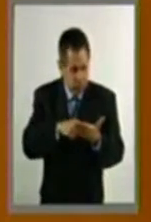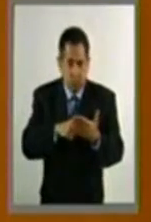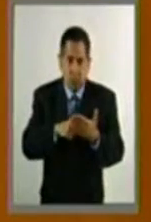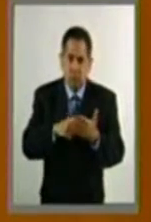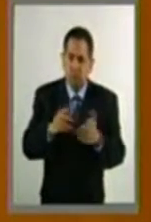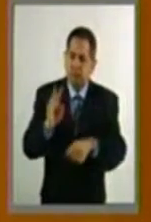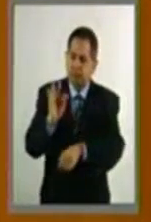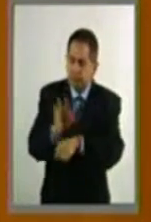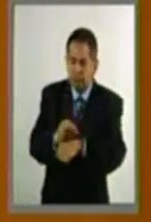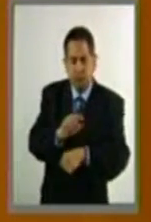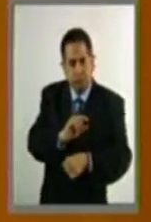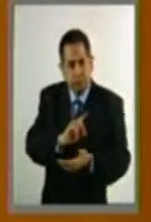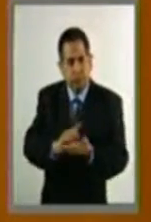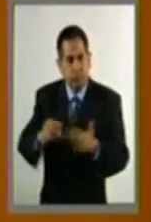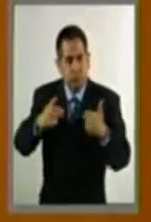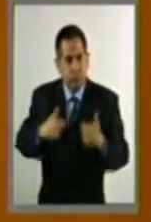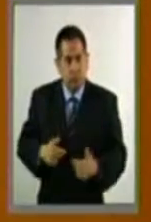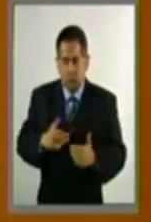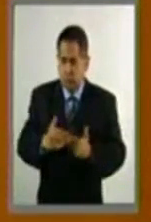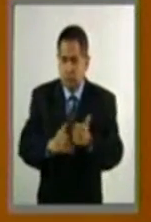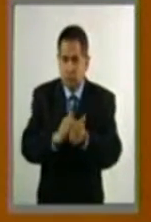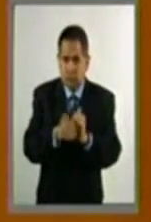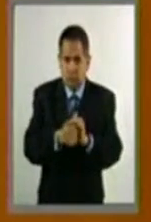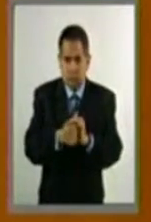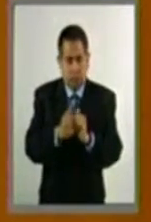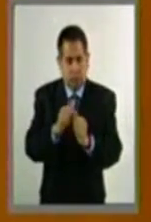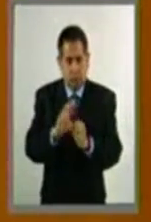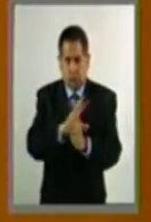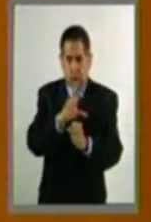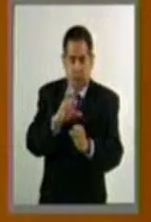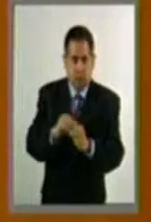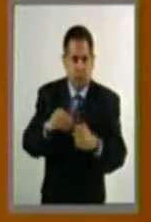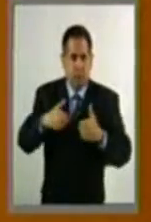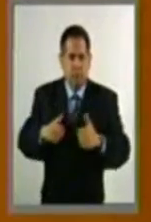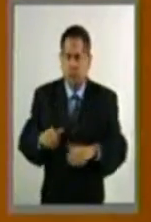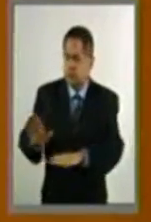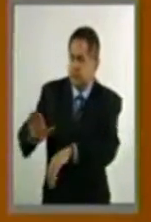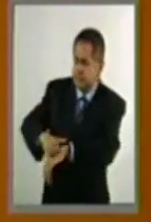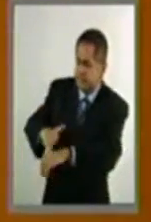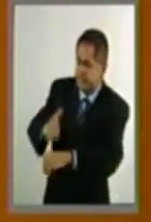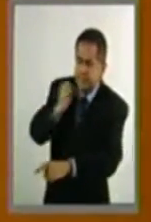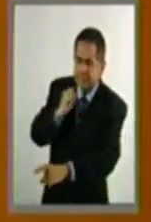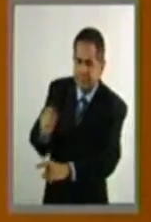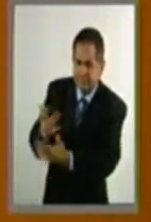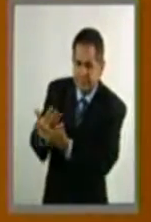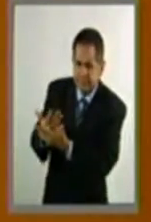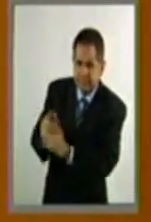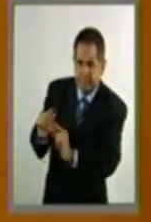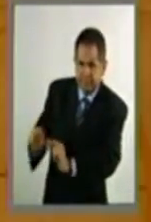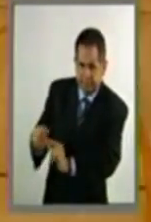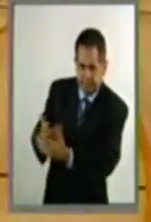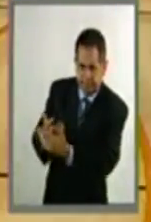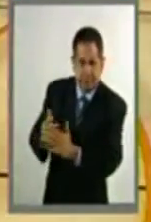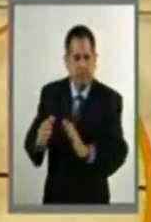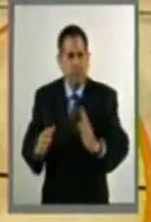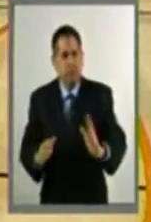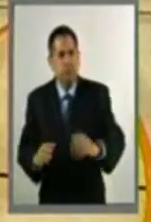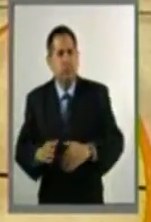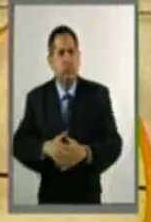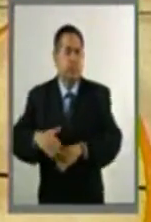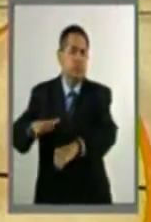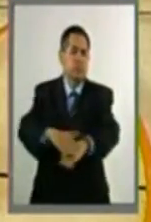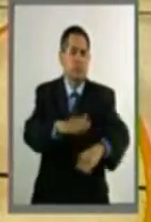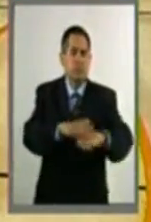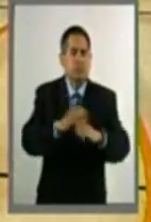y vigencia de los derechos humanos es omnicomprensiva. Señor senador, le suplico me disculpe un segundo.